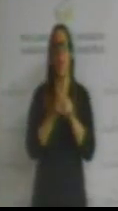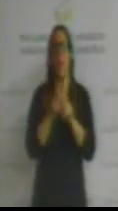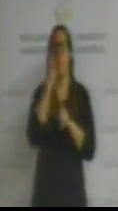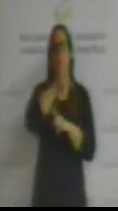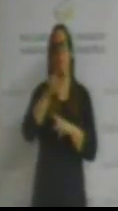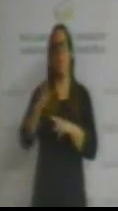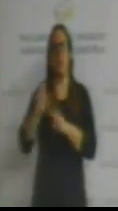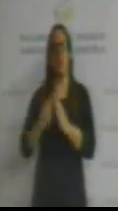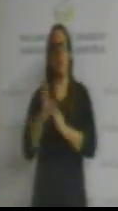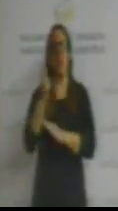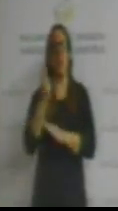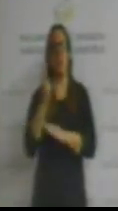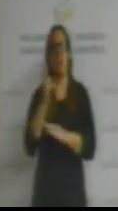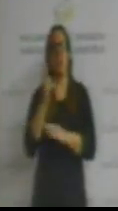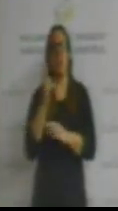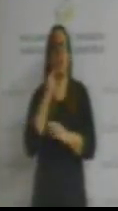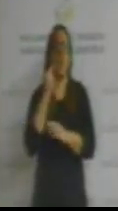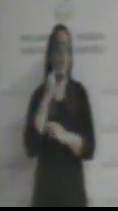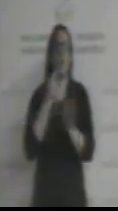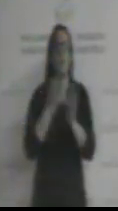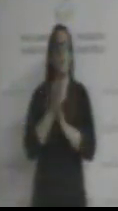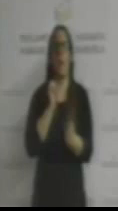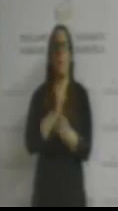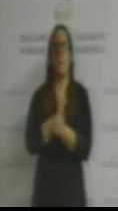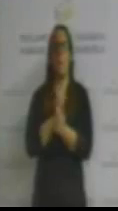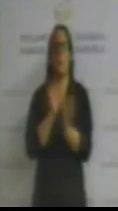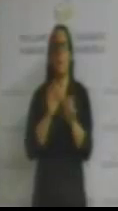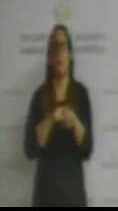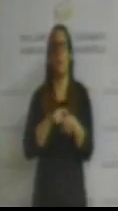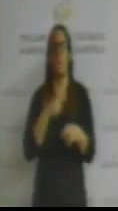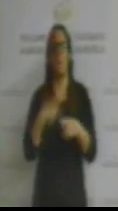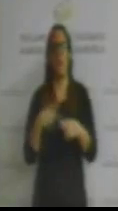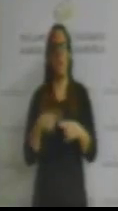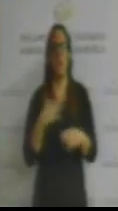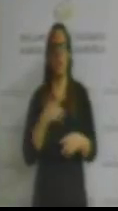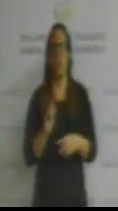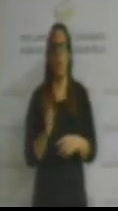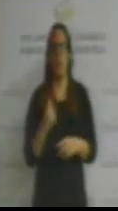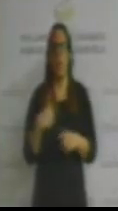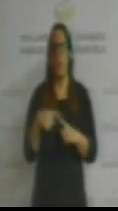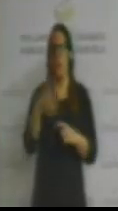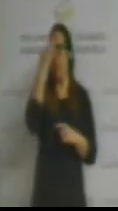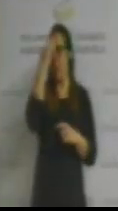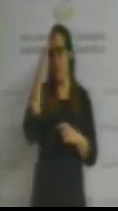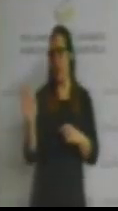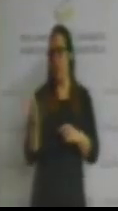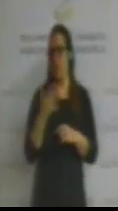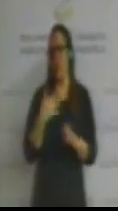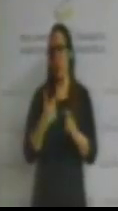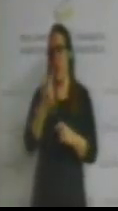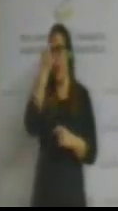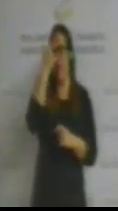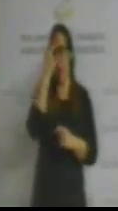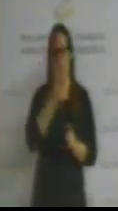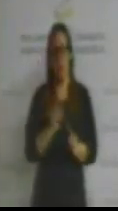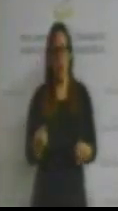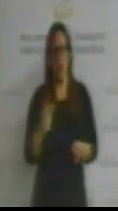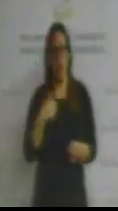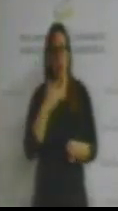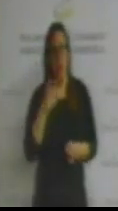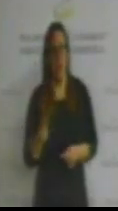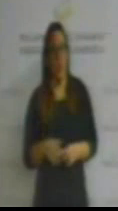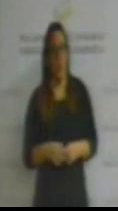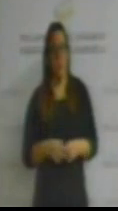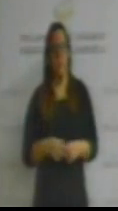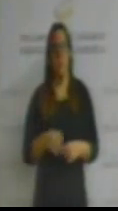donde no se quiera tapar la historia reciente con la memoria pasada. Eso le decían, señora Marcos. Le decían que hemos